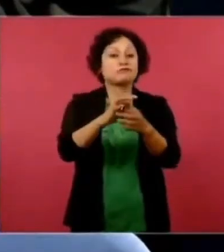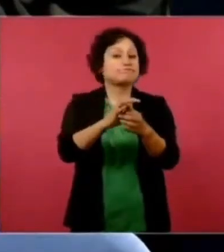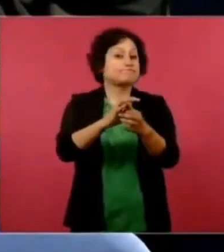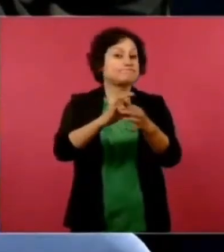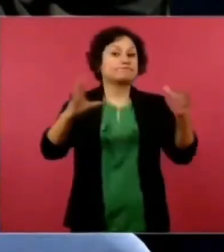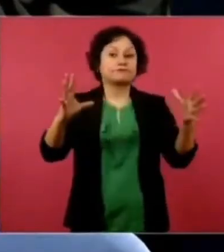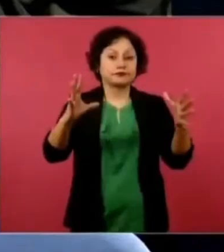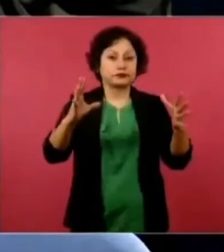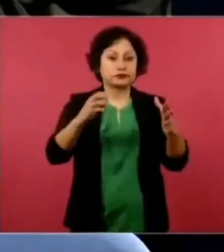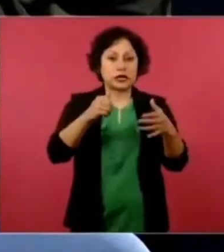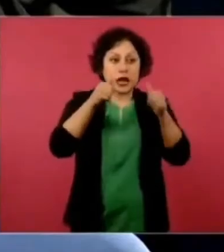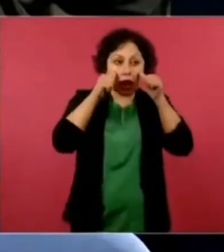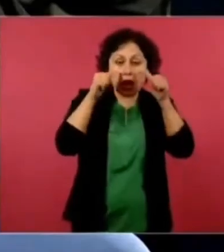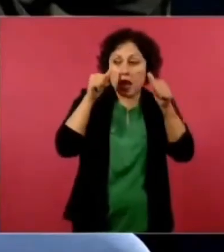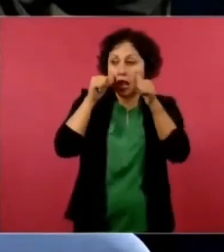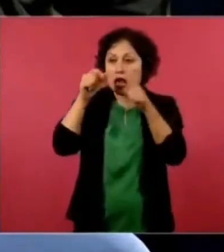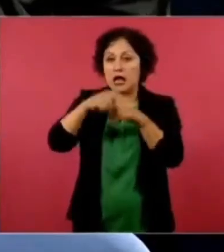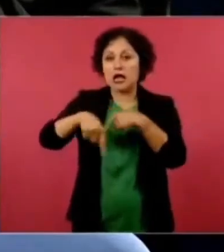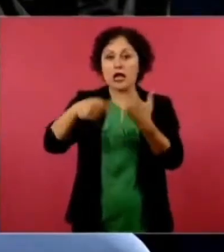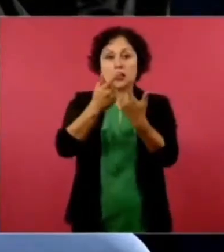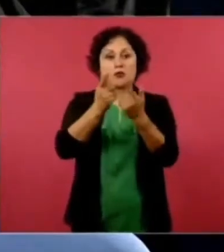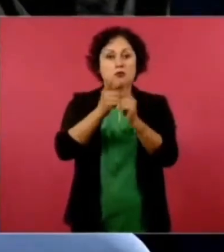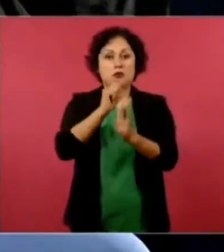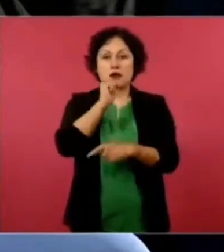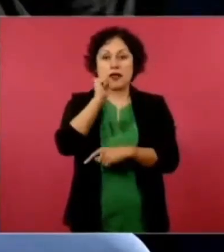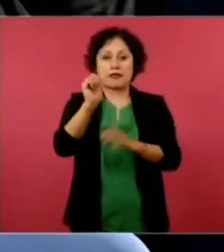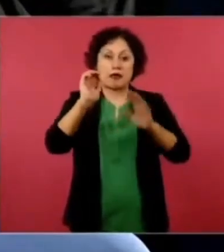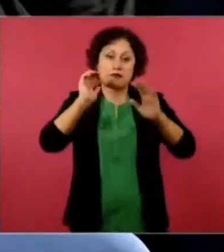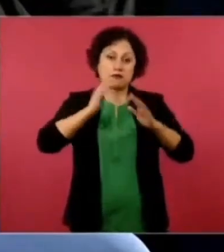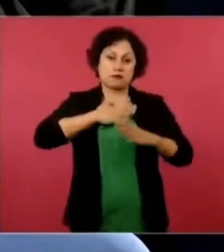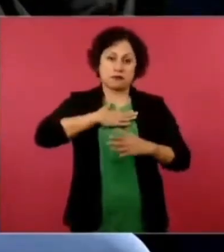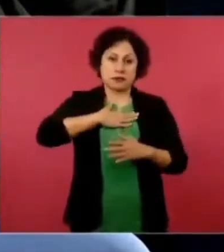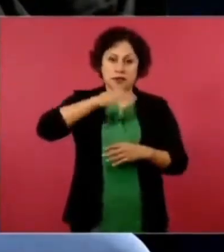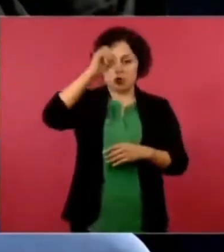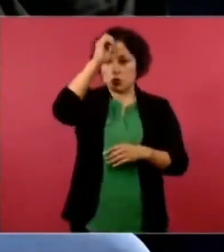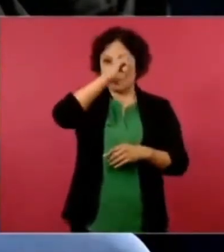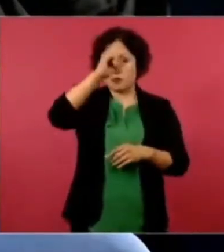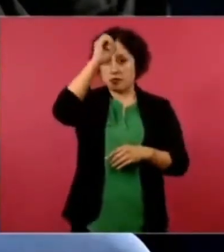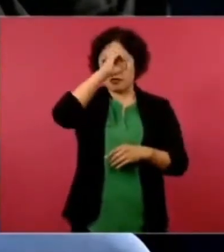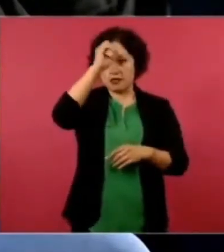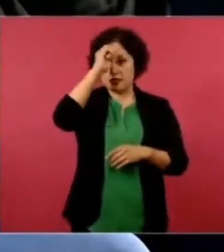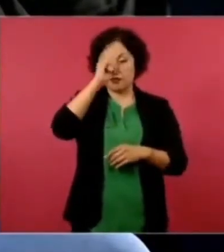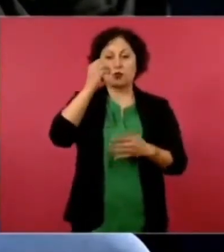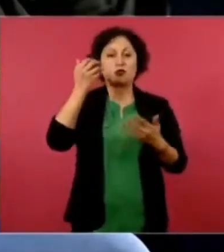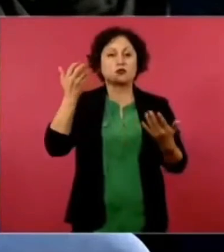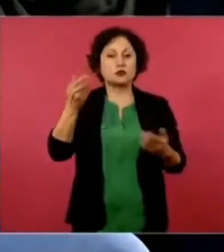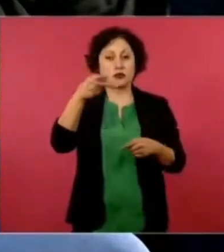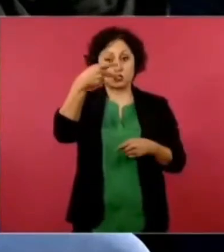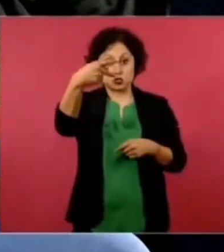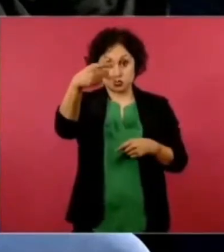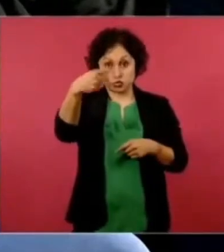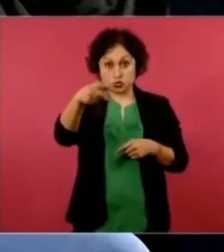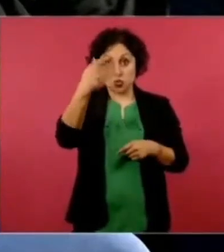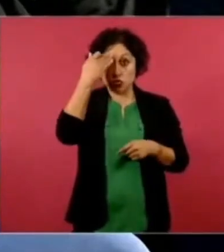organizaciones. Desde mi punto de vista, en el balance de su administración hubiera sido